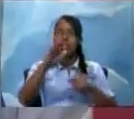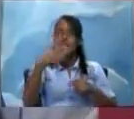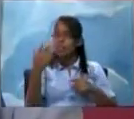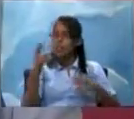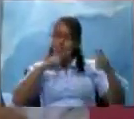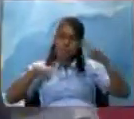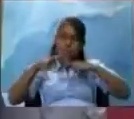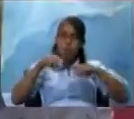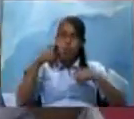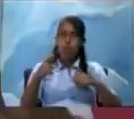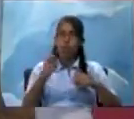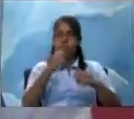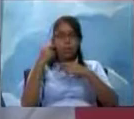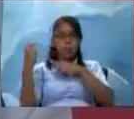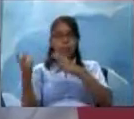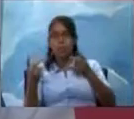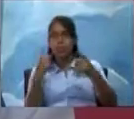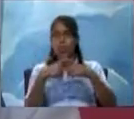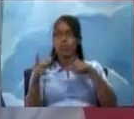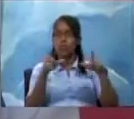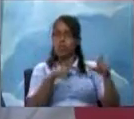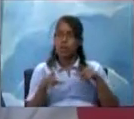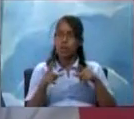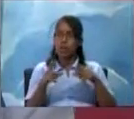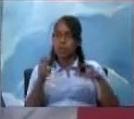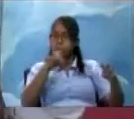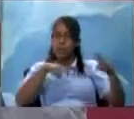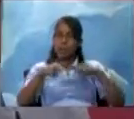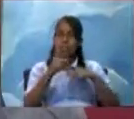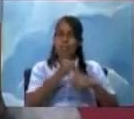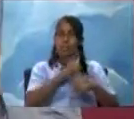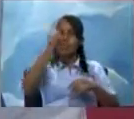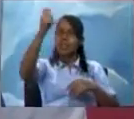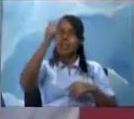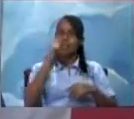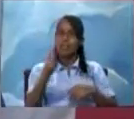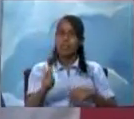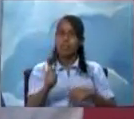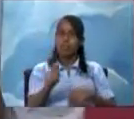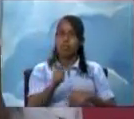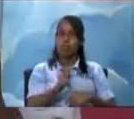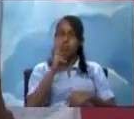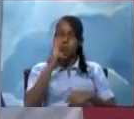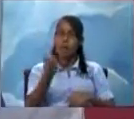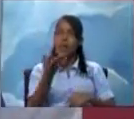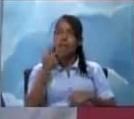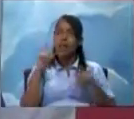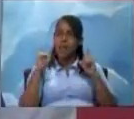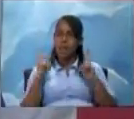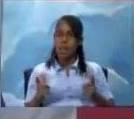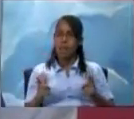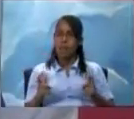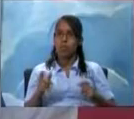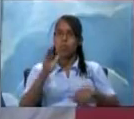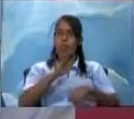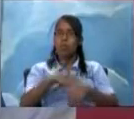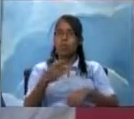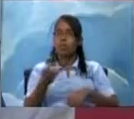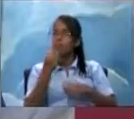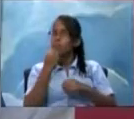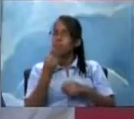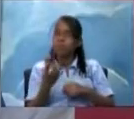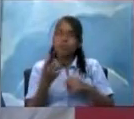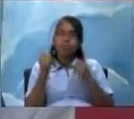que verifique, cuando lo inviten a otra parte, verifique el testimonio, vea el ejemplo, porque